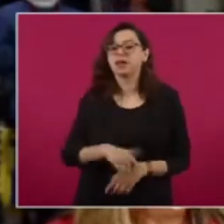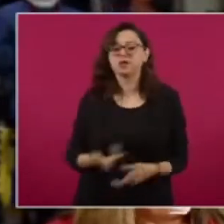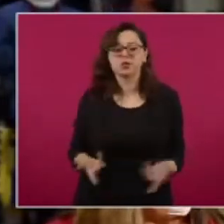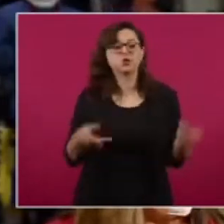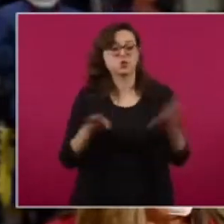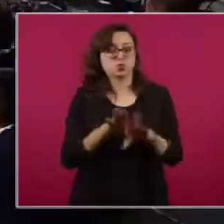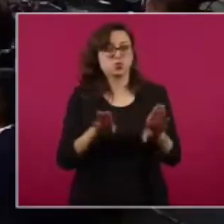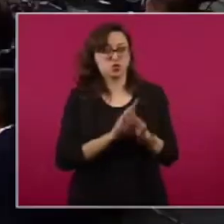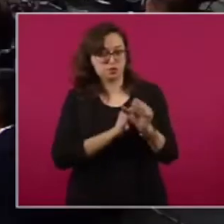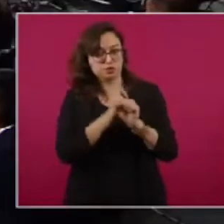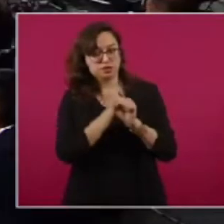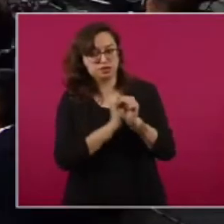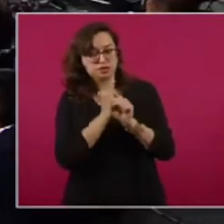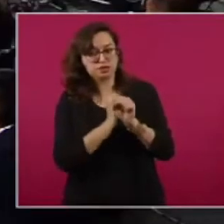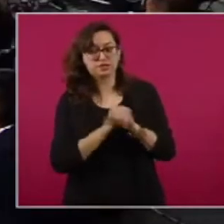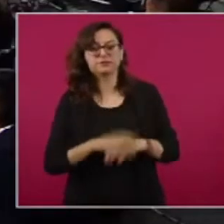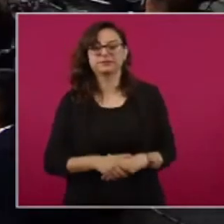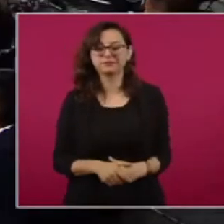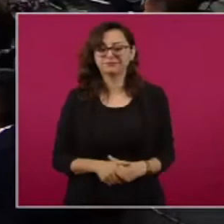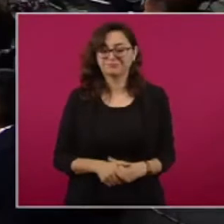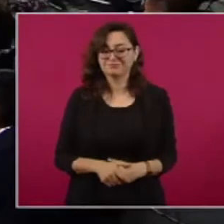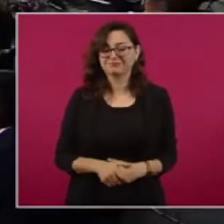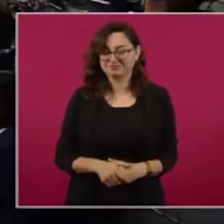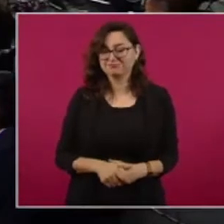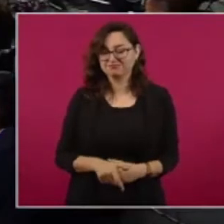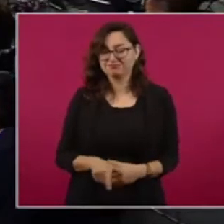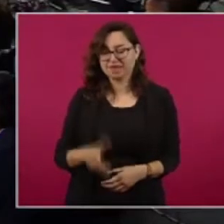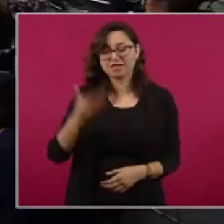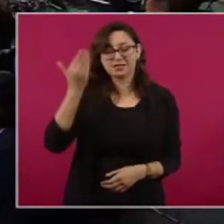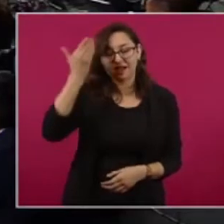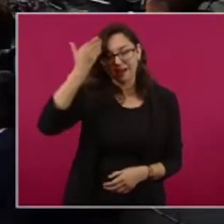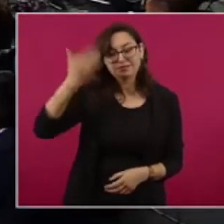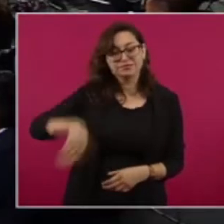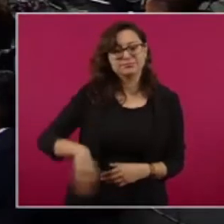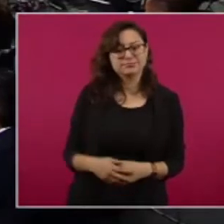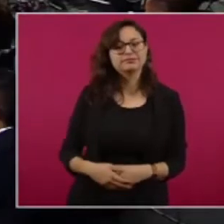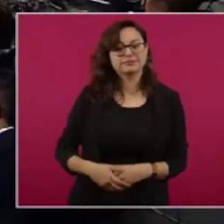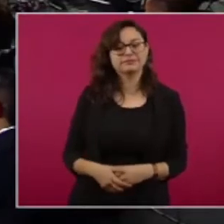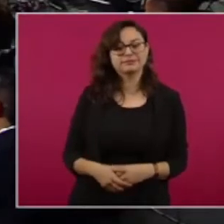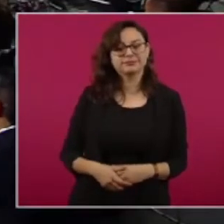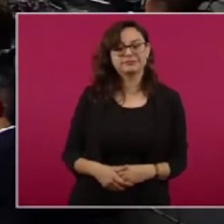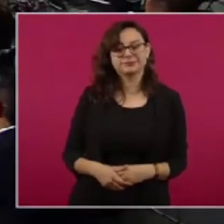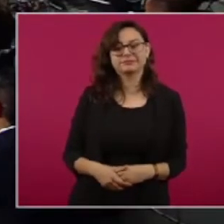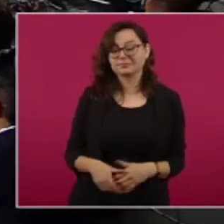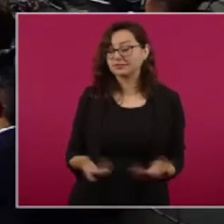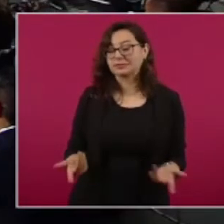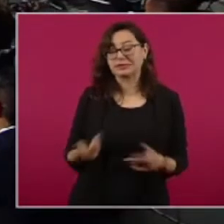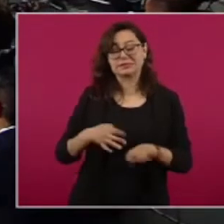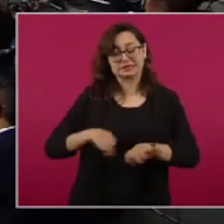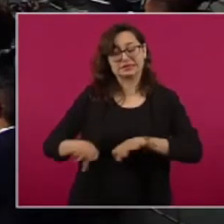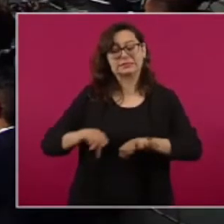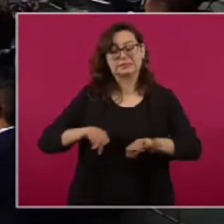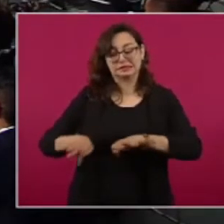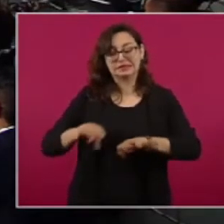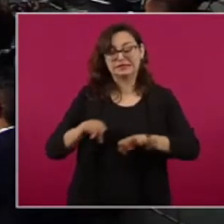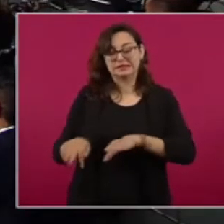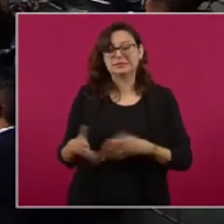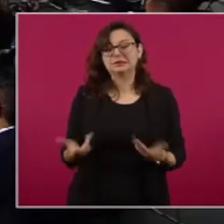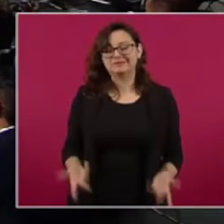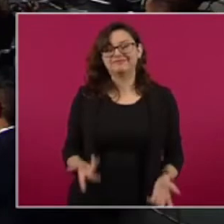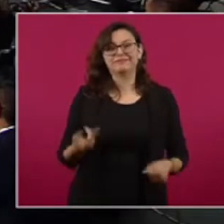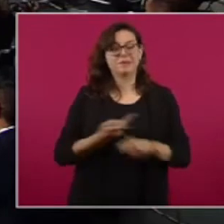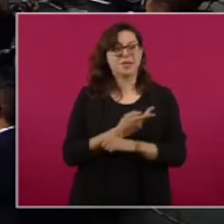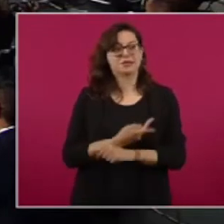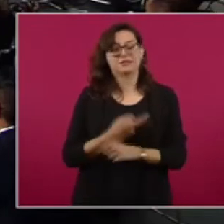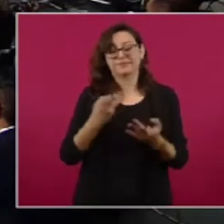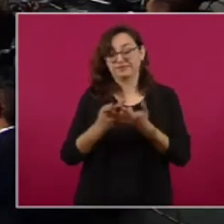investigación, presidente? Sí, ya estamos trabajando en eso. hay muchos terrenos